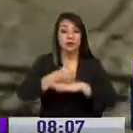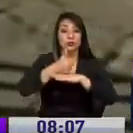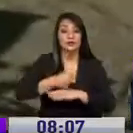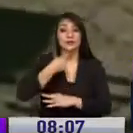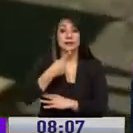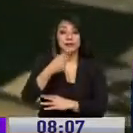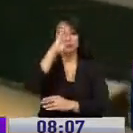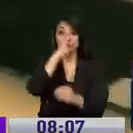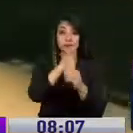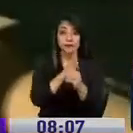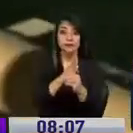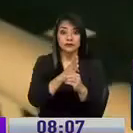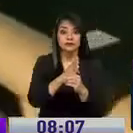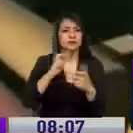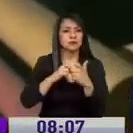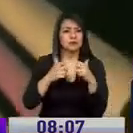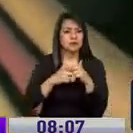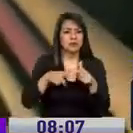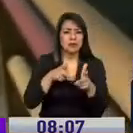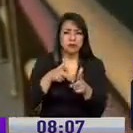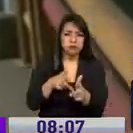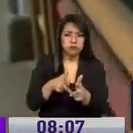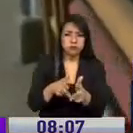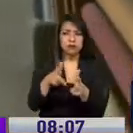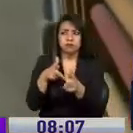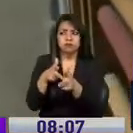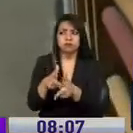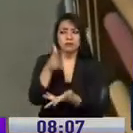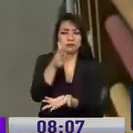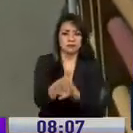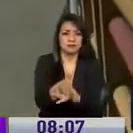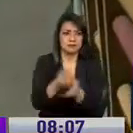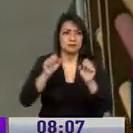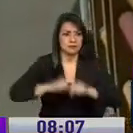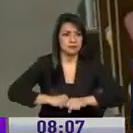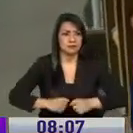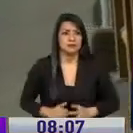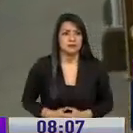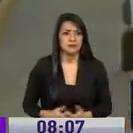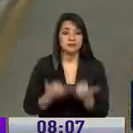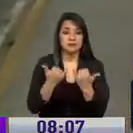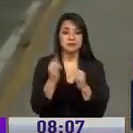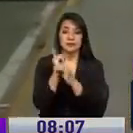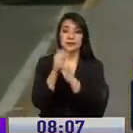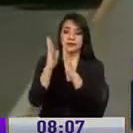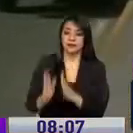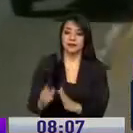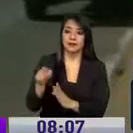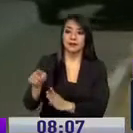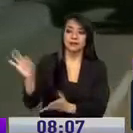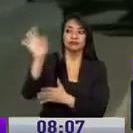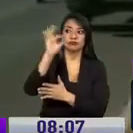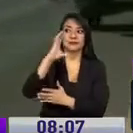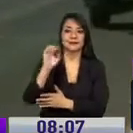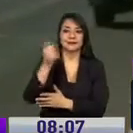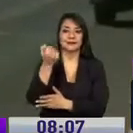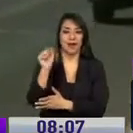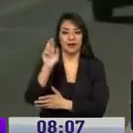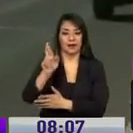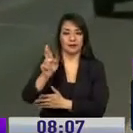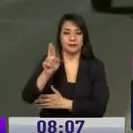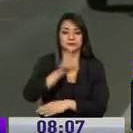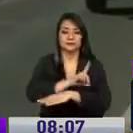autoridades, es precisamente evitar grandes congestiones en el sector del Triángulo, para lo cual vamos a hablar con el ingeniero César Ruiz, quien es el director de